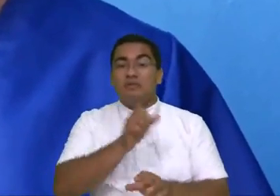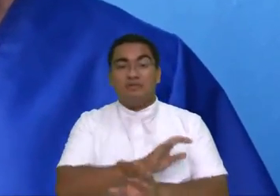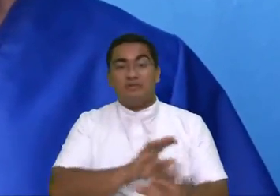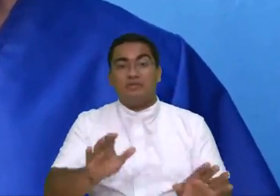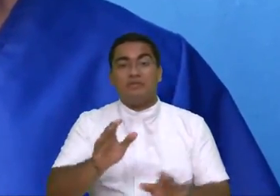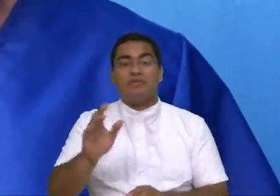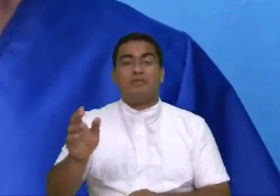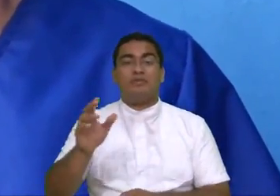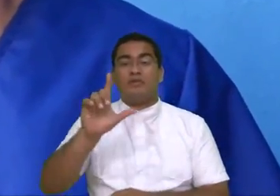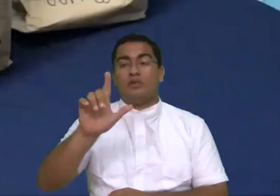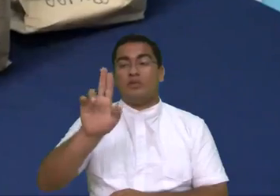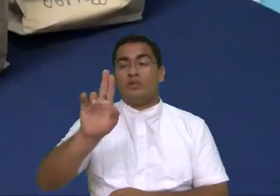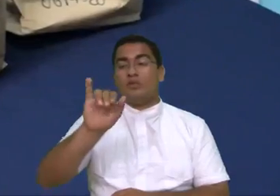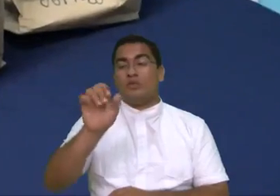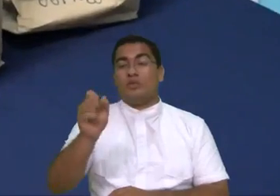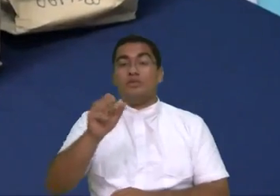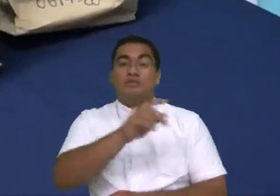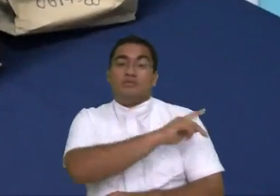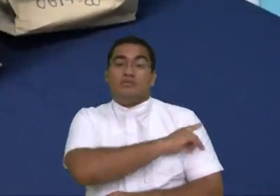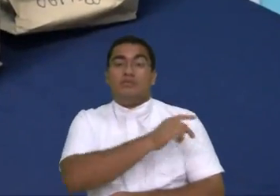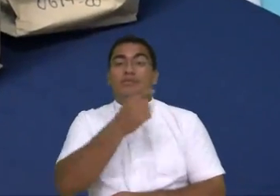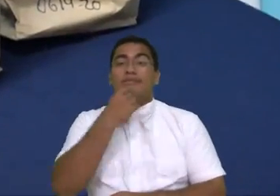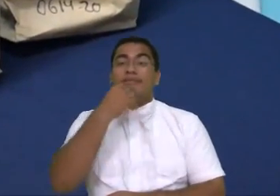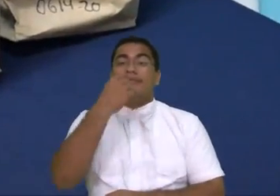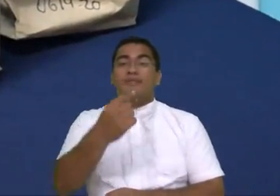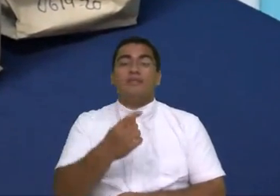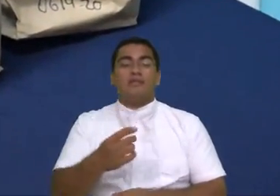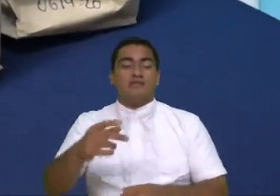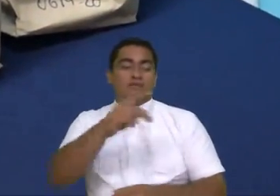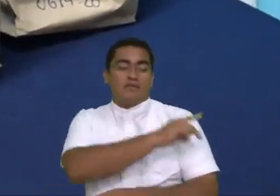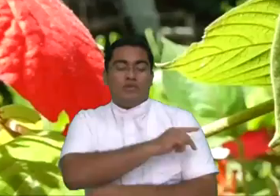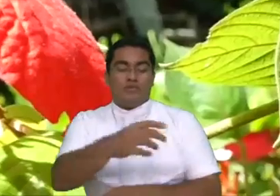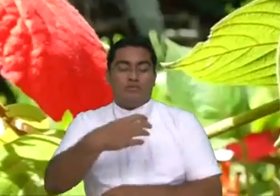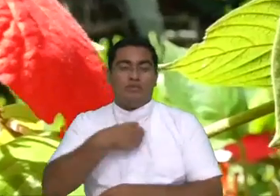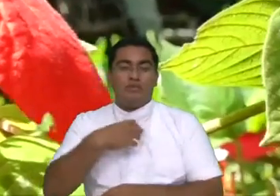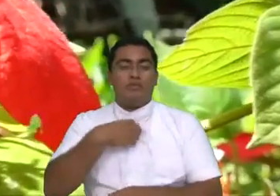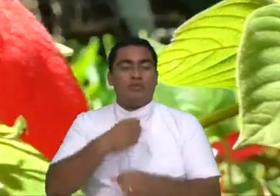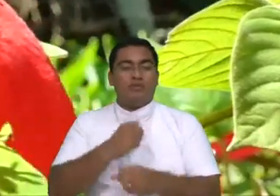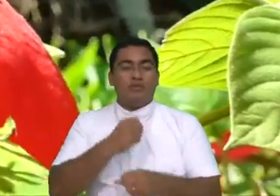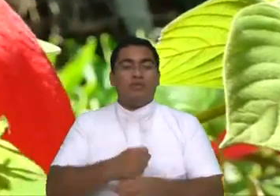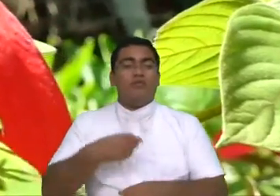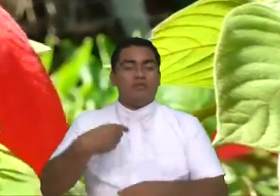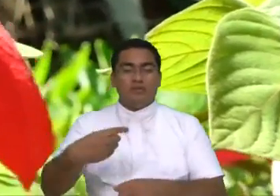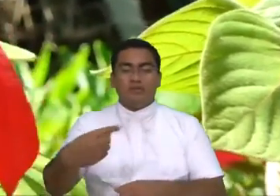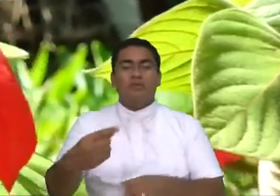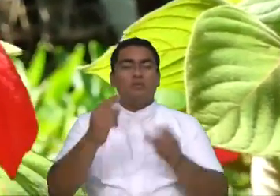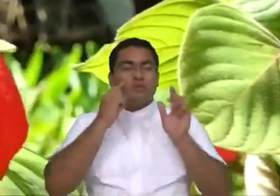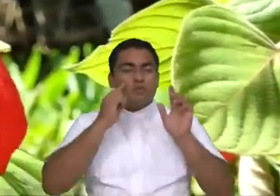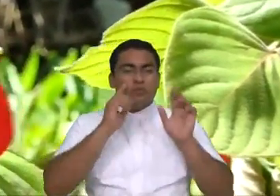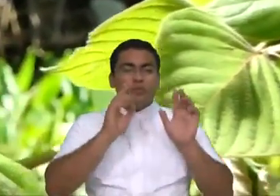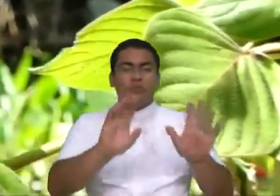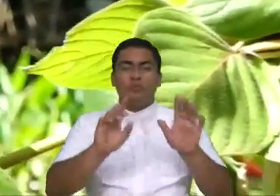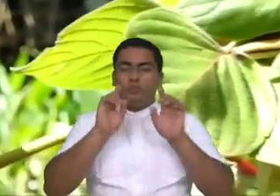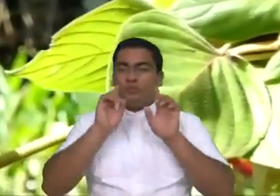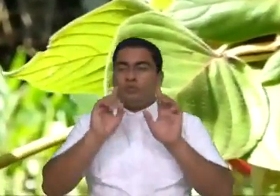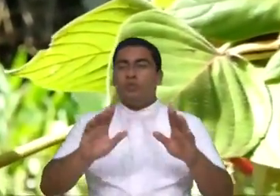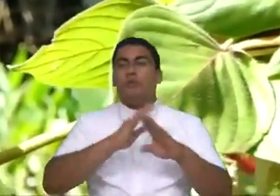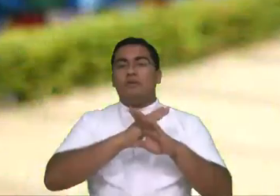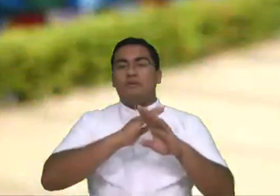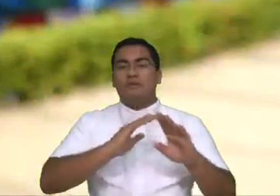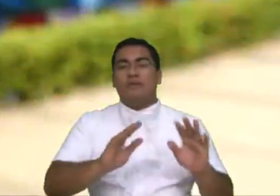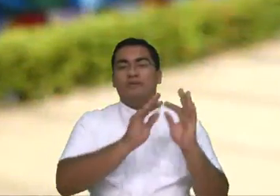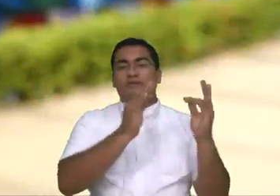comisionado general Luis Barrante reiteró que la institución policial trabaja a diario garantizando la paz y la seguridad de las